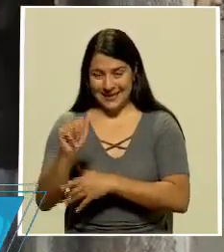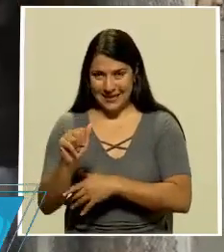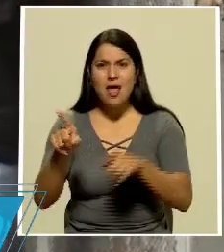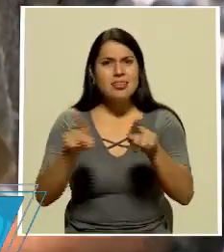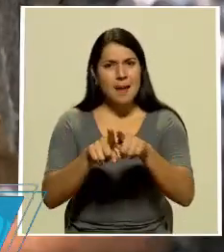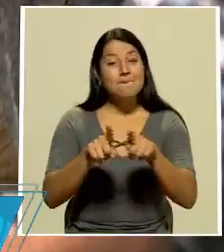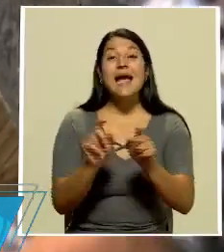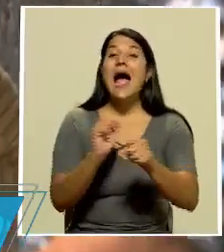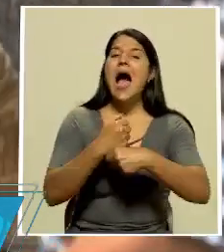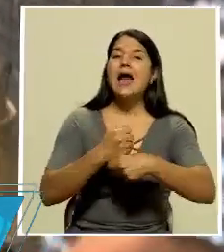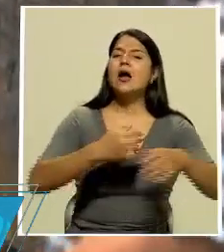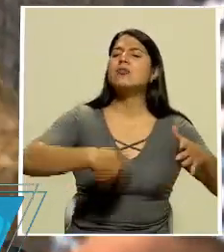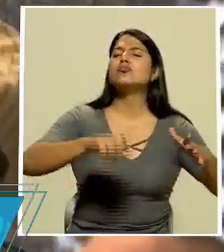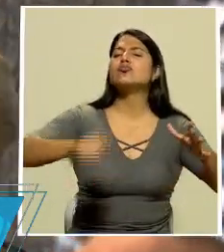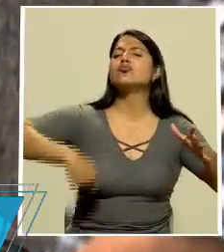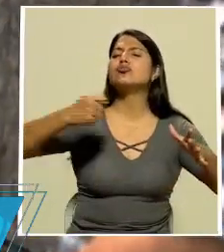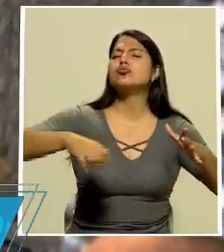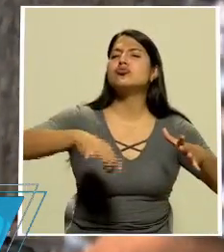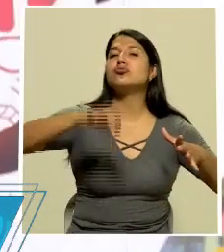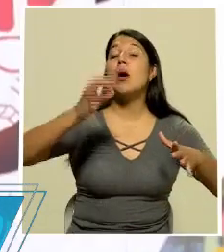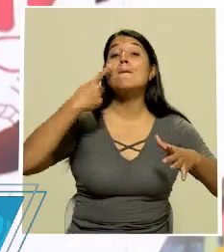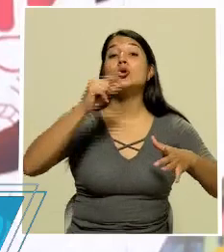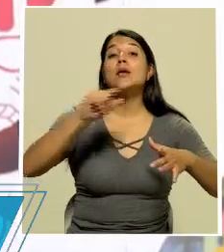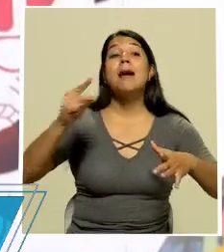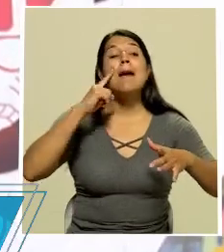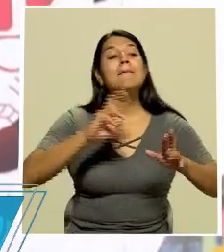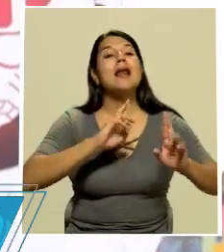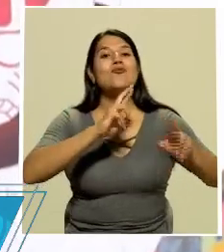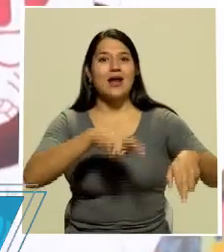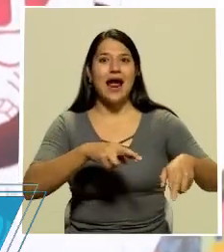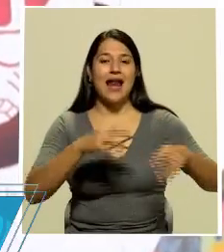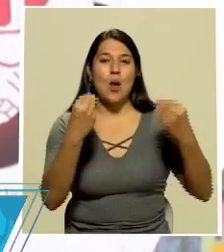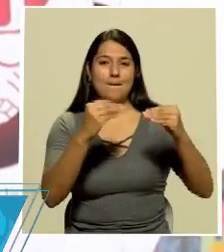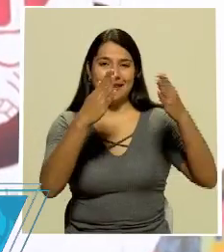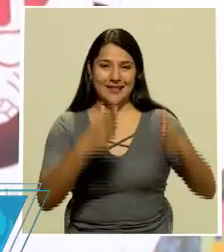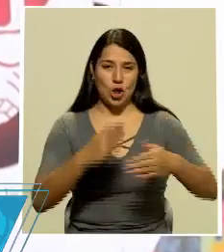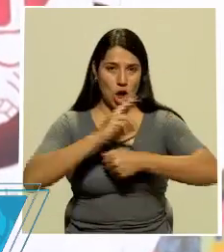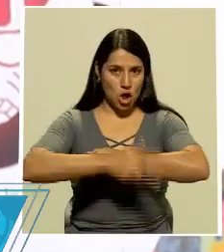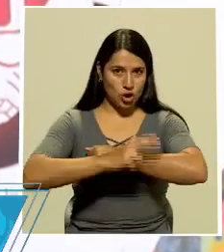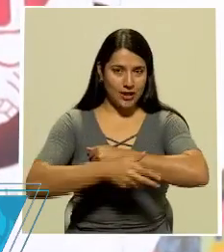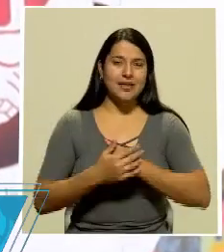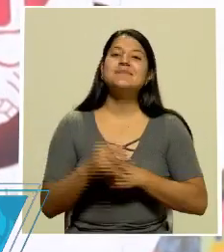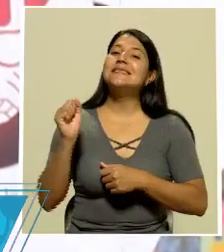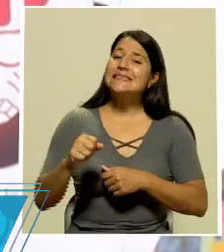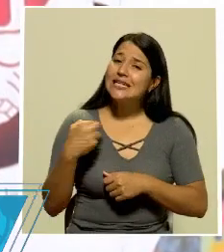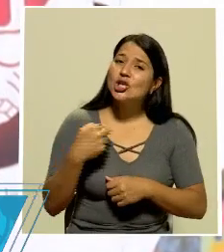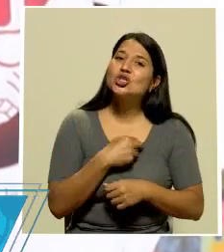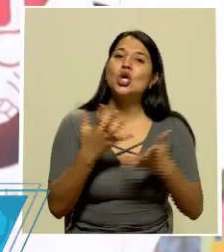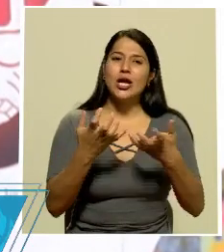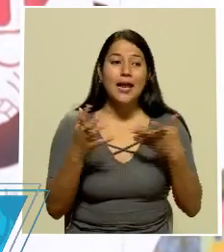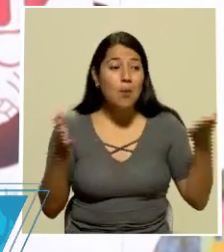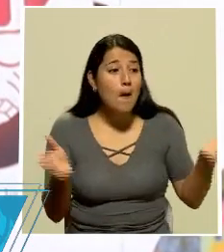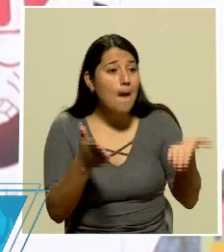rifas semanales para premiar a los vendedores de lotería. Sí, efectivamente hemos querido motivar la venta por parte de las